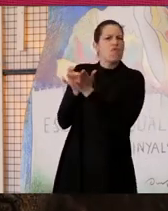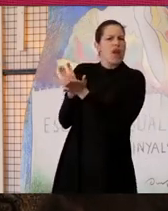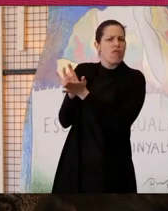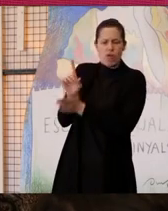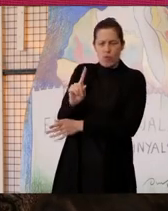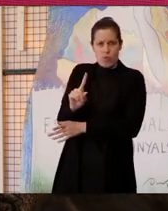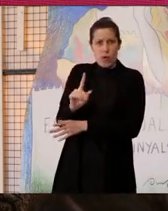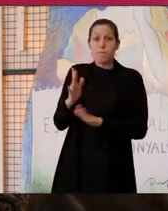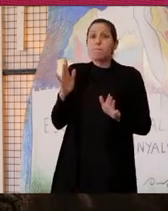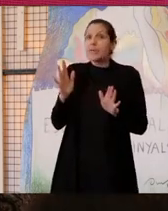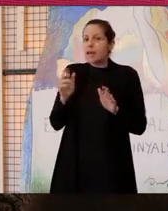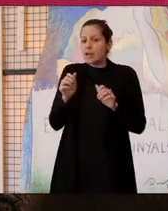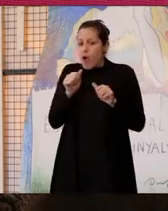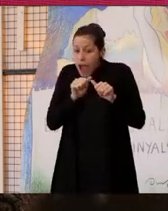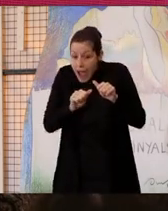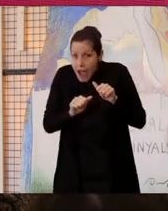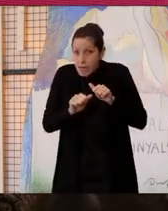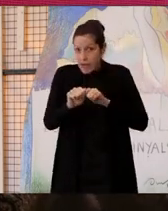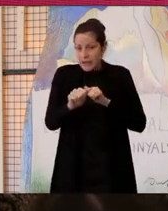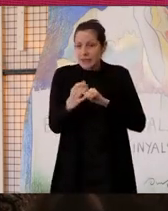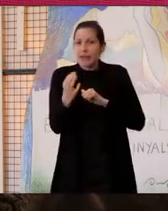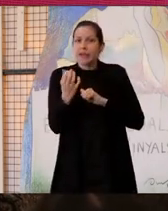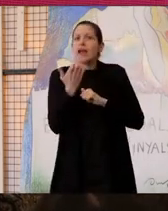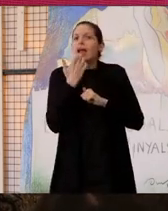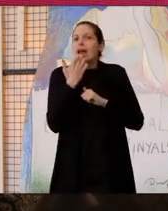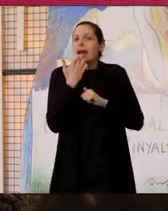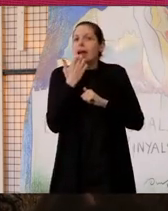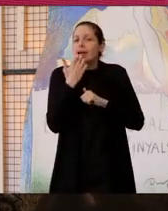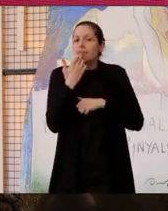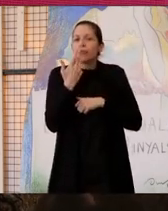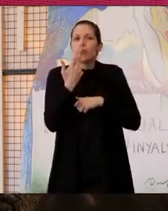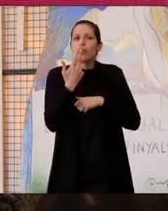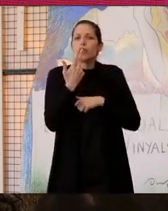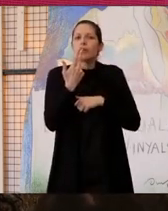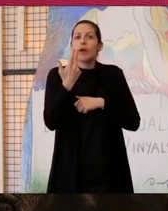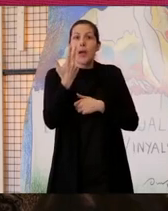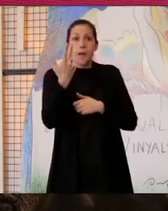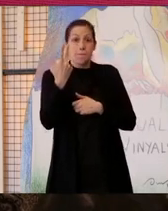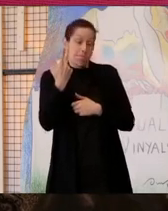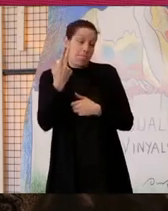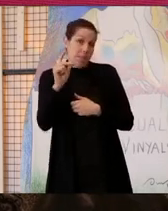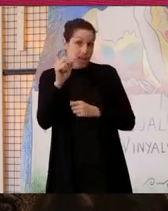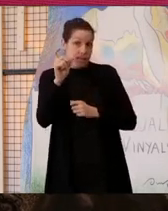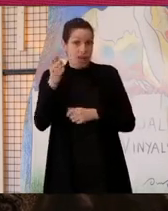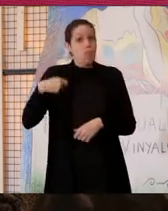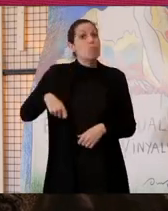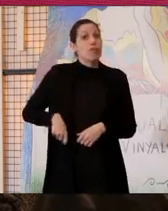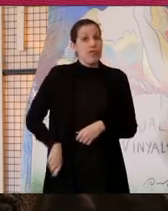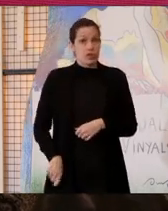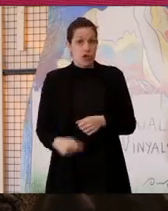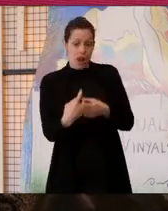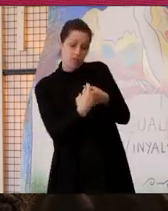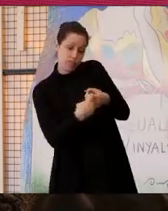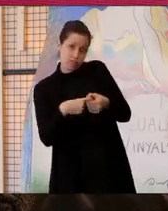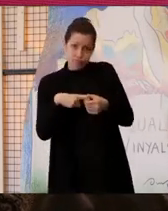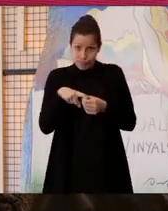profesionales que entraran tenían que entrar si entraban 20 profesionales 10 hombres y 10 mujeres es decir ir sentando las